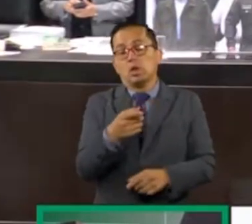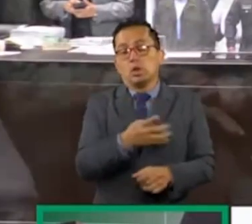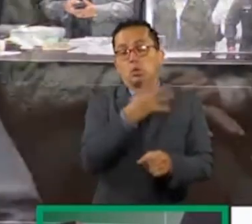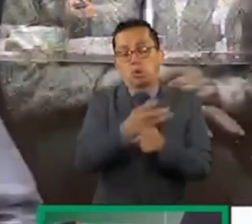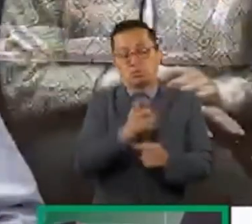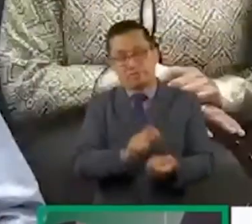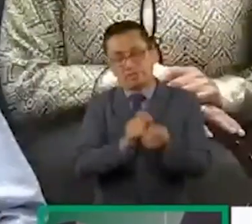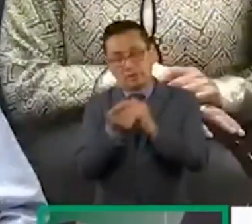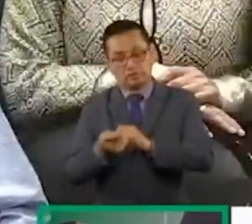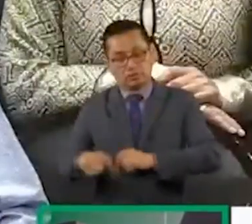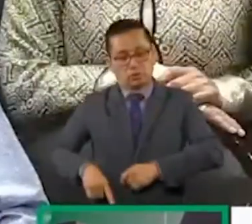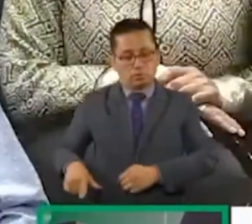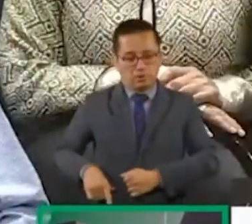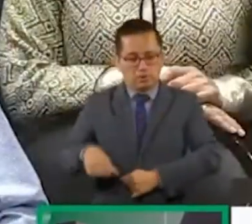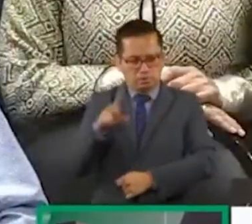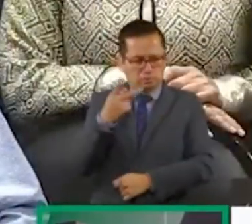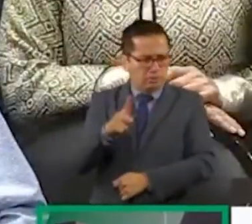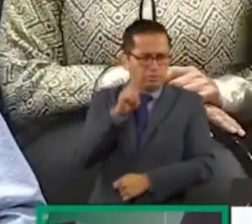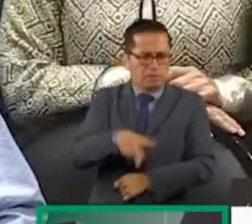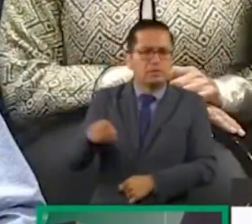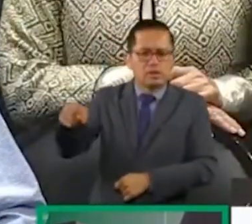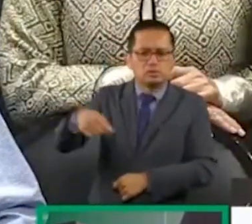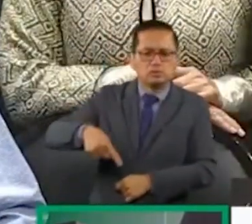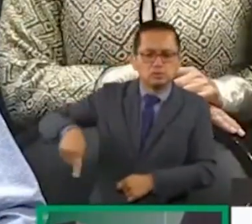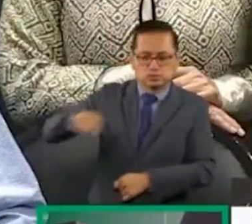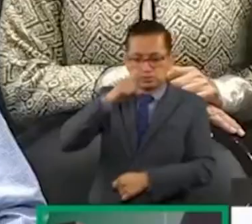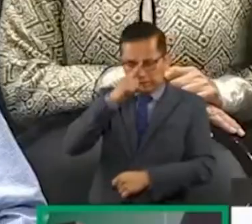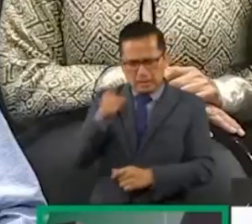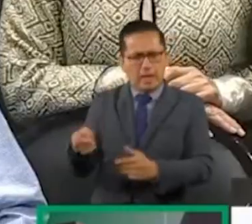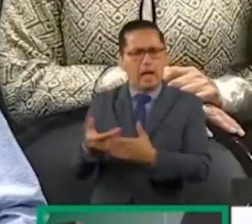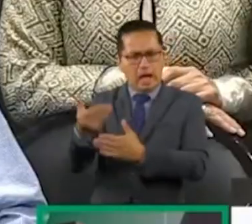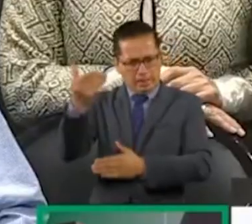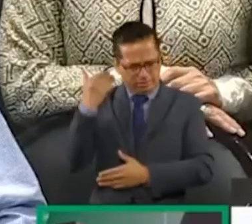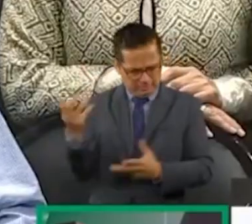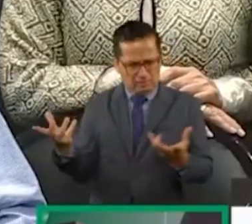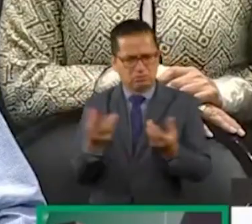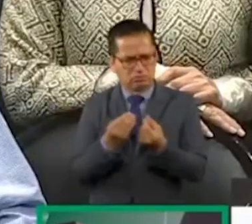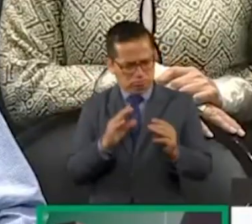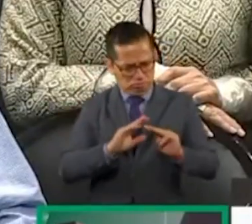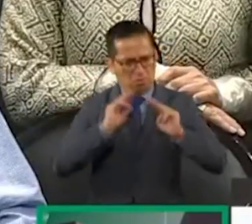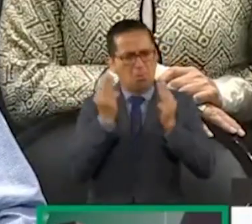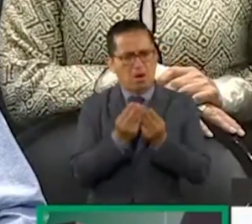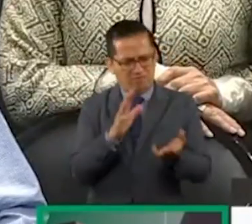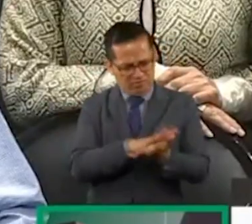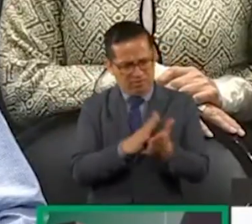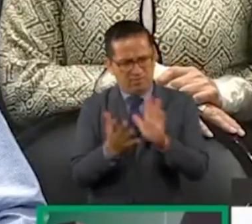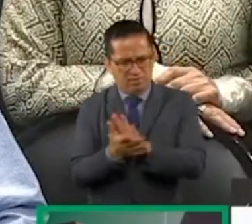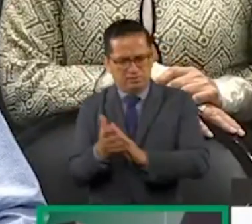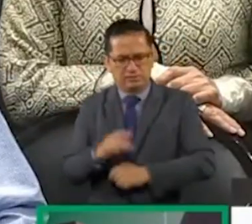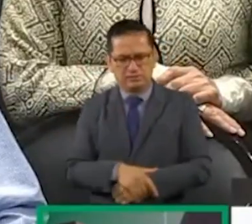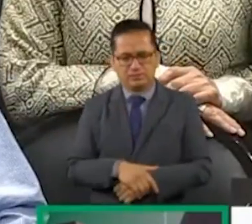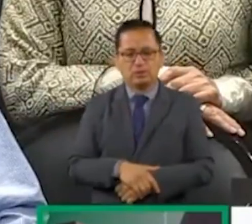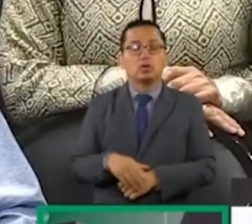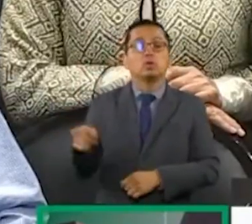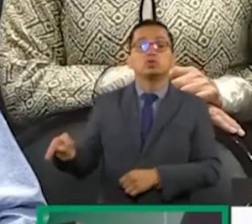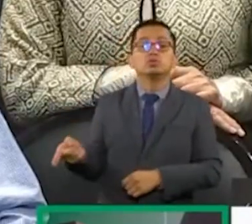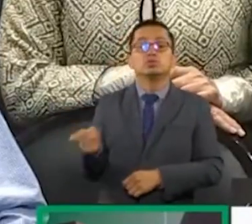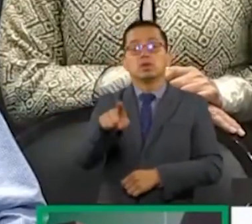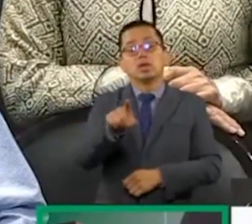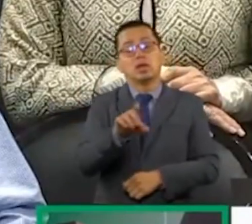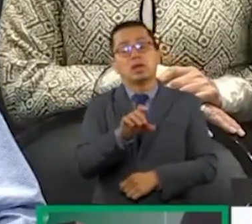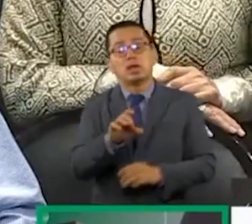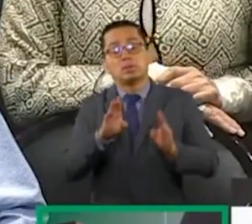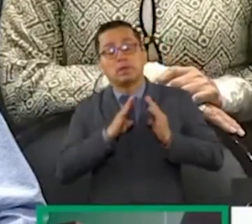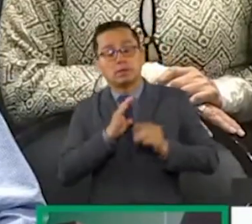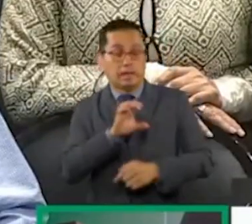ustedes están queriendo enterrar su historia de vinculación con el narco. quieren al ejército, pero solamente de